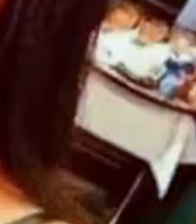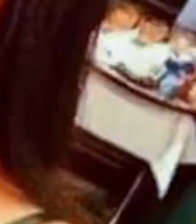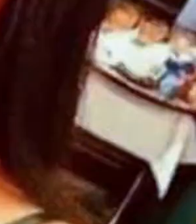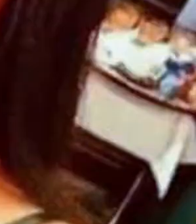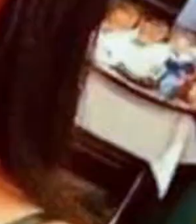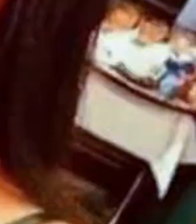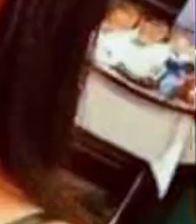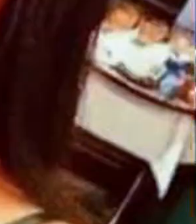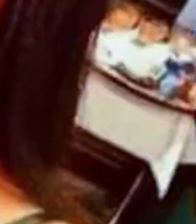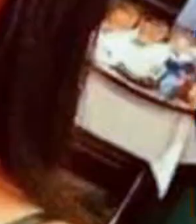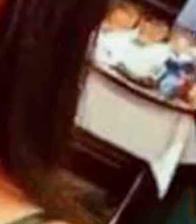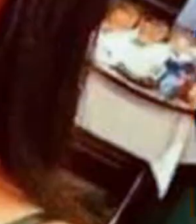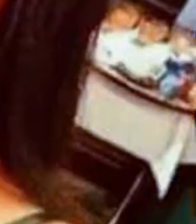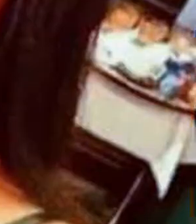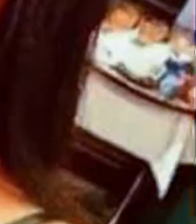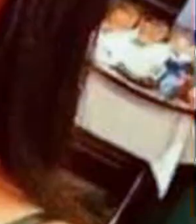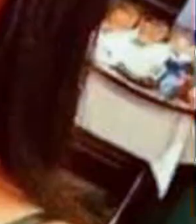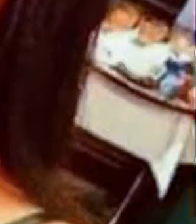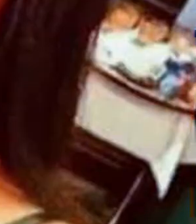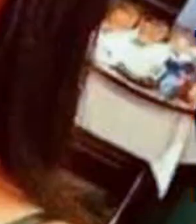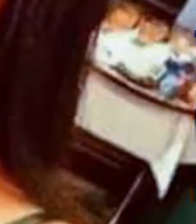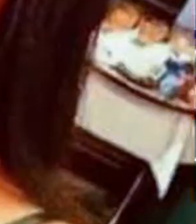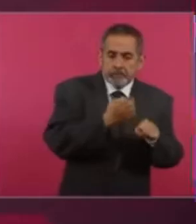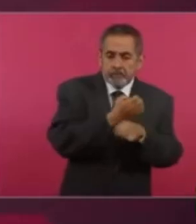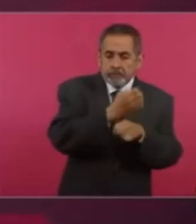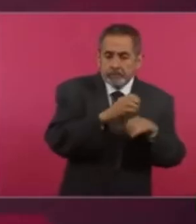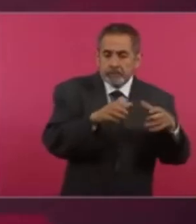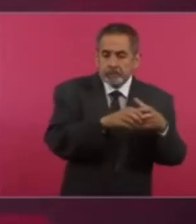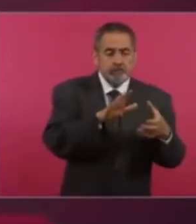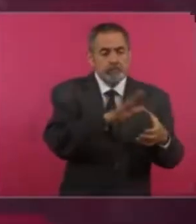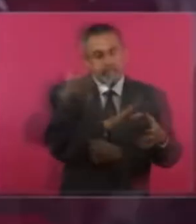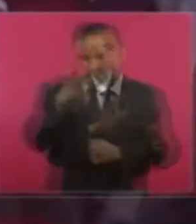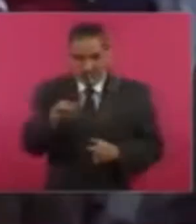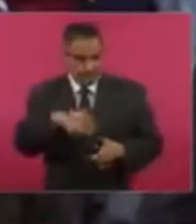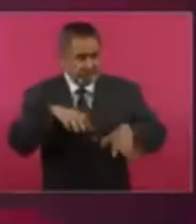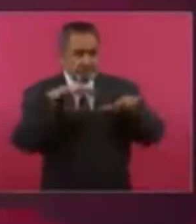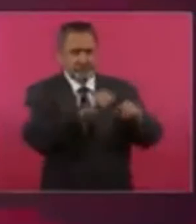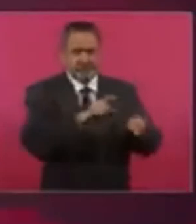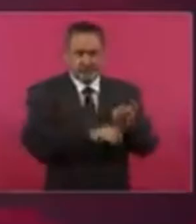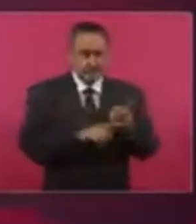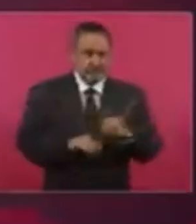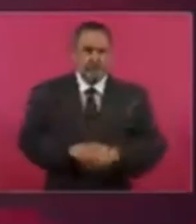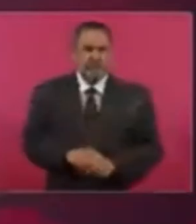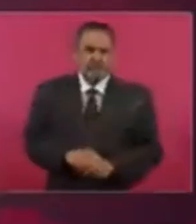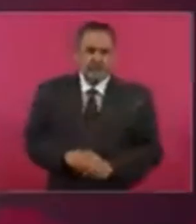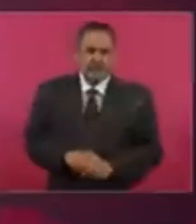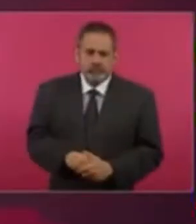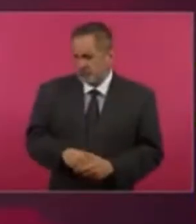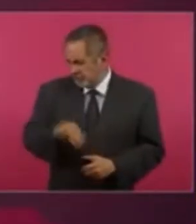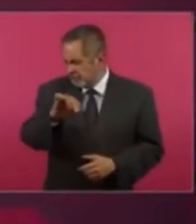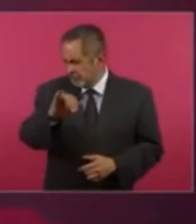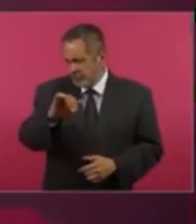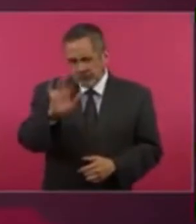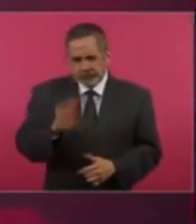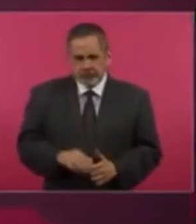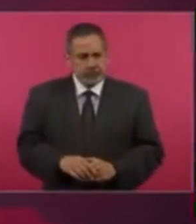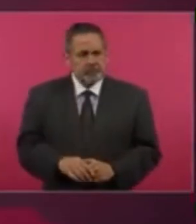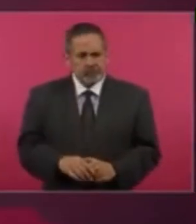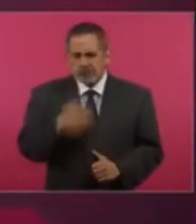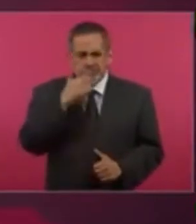Fernanda López Díaz, el cual ocurrió en la Ciudad de México. Sí, legal, porque